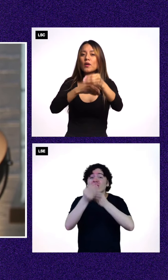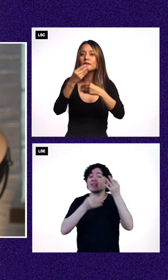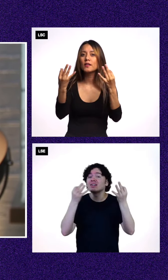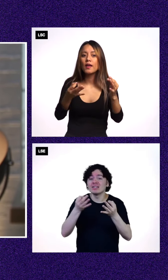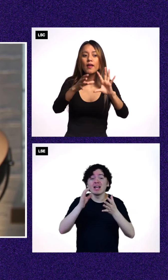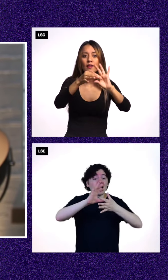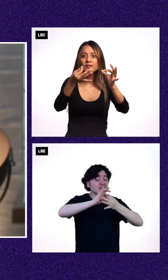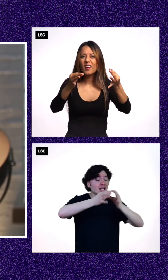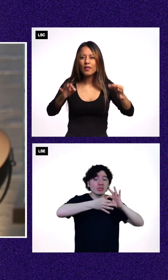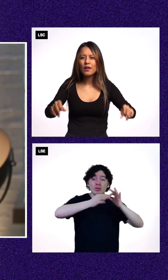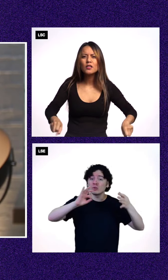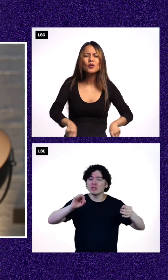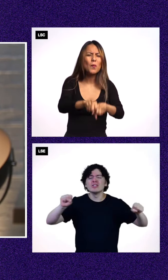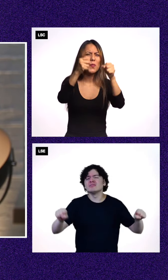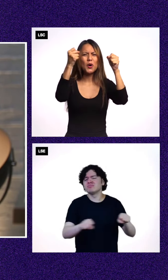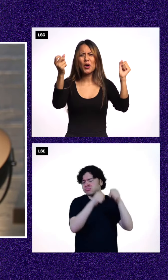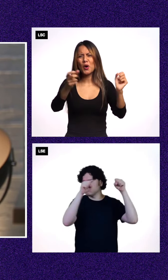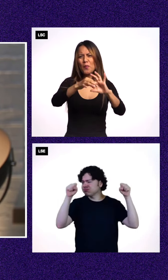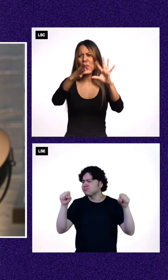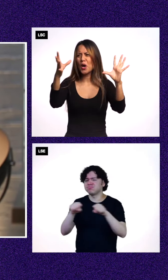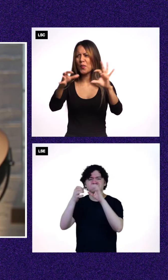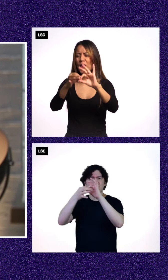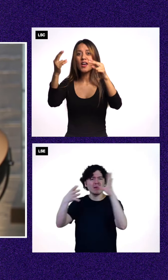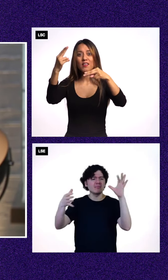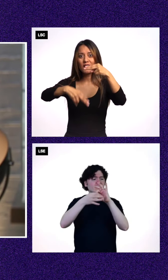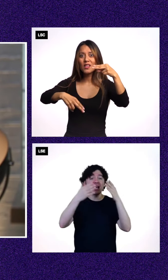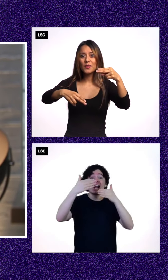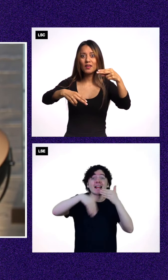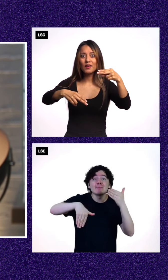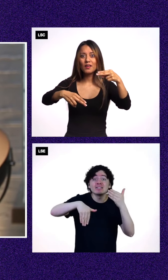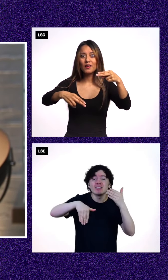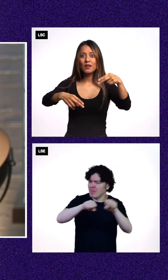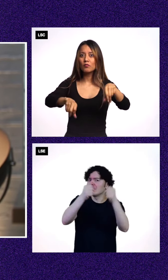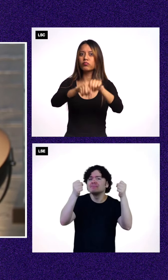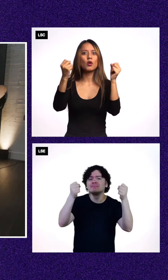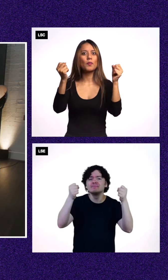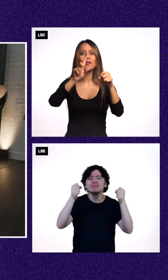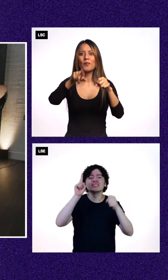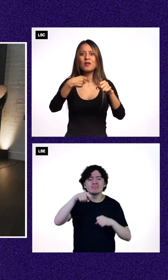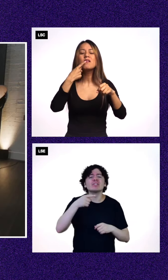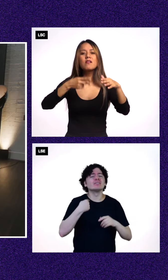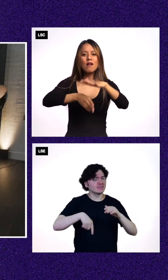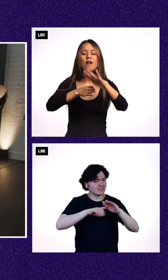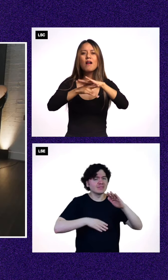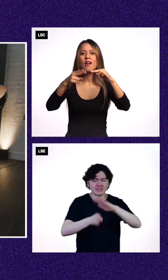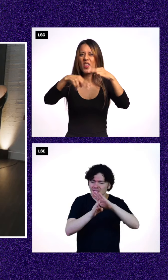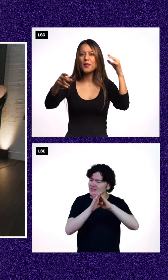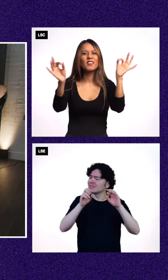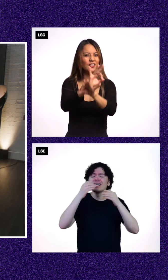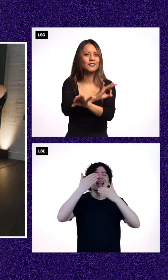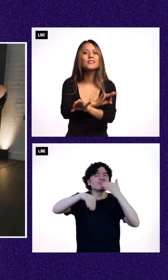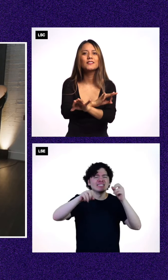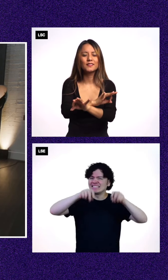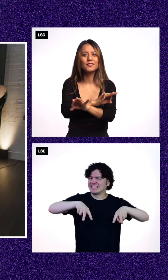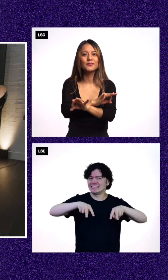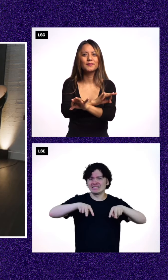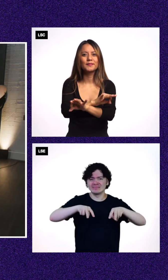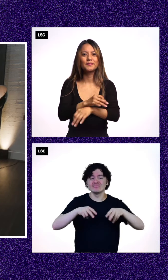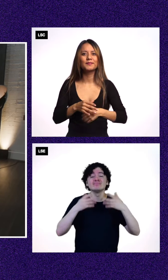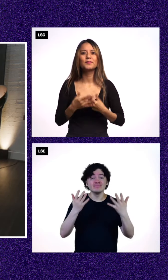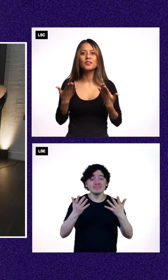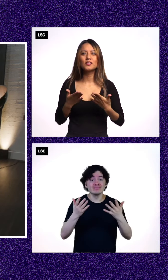y desata las cuerdas de la posibilidad. ¿Quieres escuchar una vez más? El ánimo rompe las cadenas de la limitación